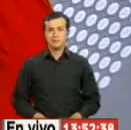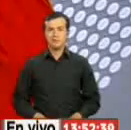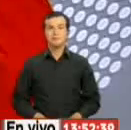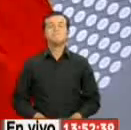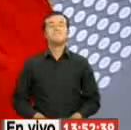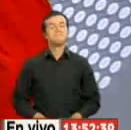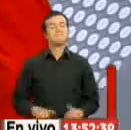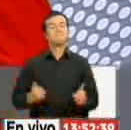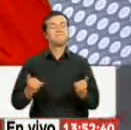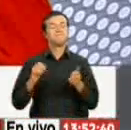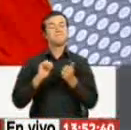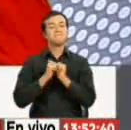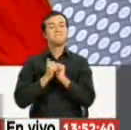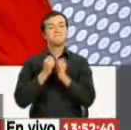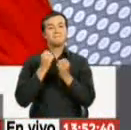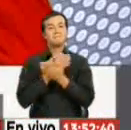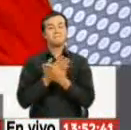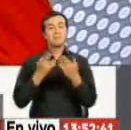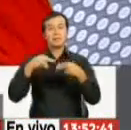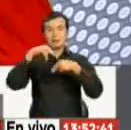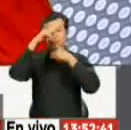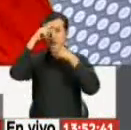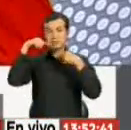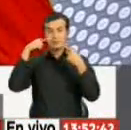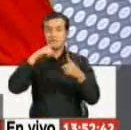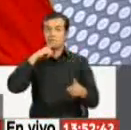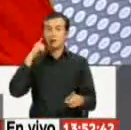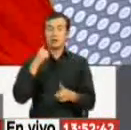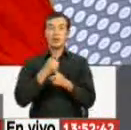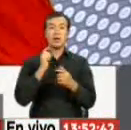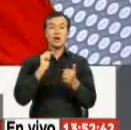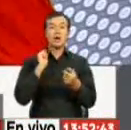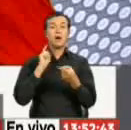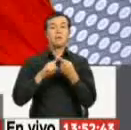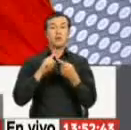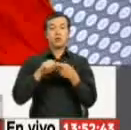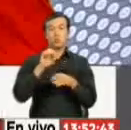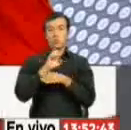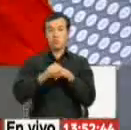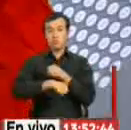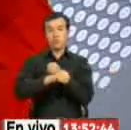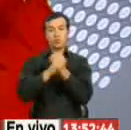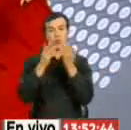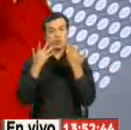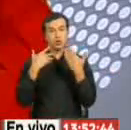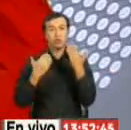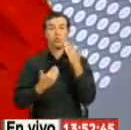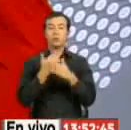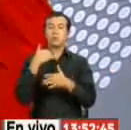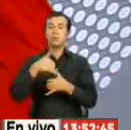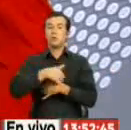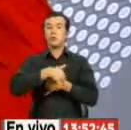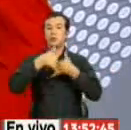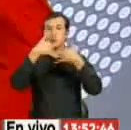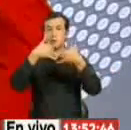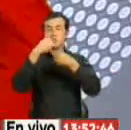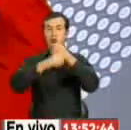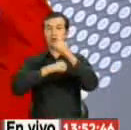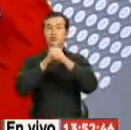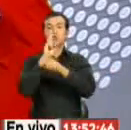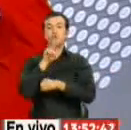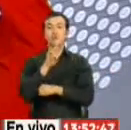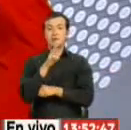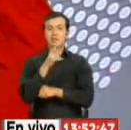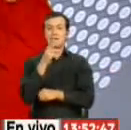momento de los deportes aquí en el telediario es verdad que el campeonato ecuatoriano de fútbol llegó a su fin con un nuevo campeón en este año 2017